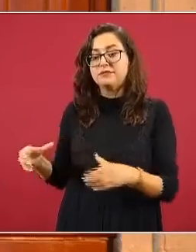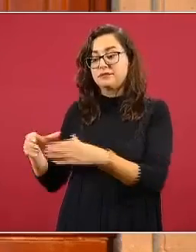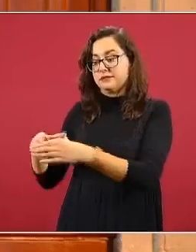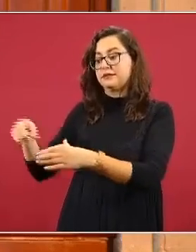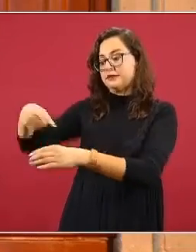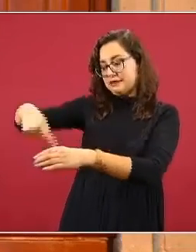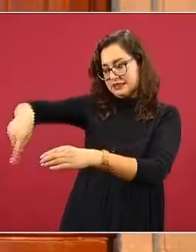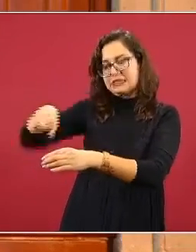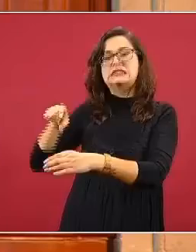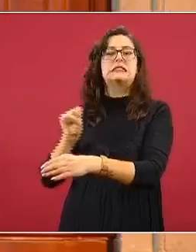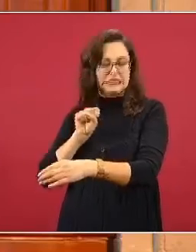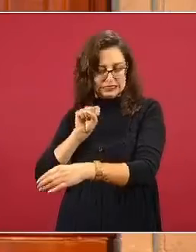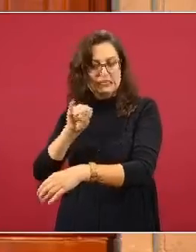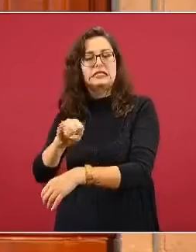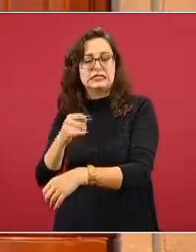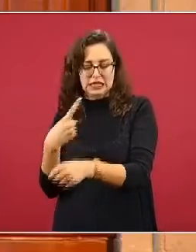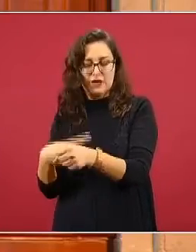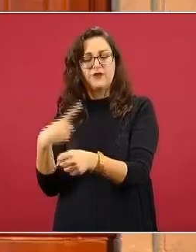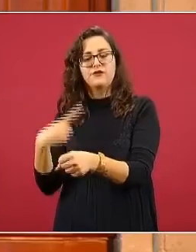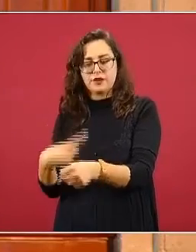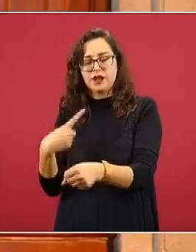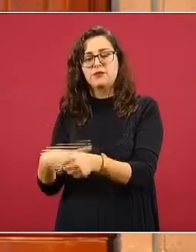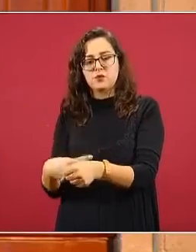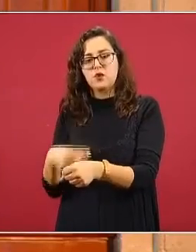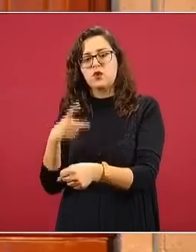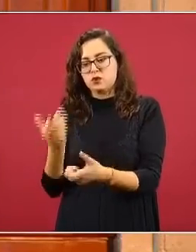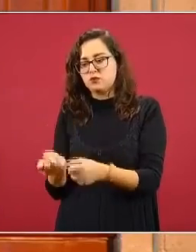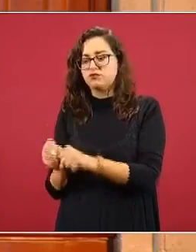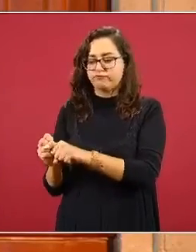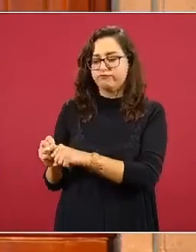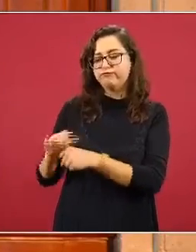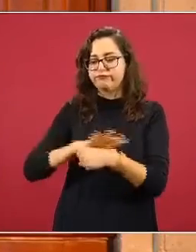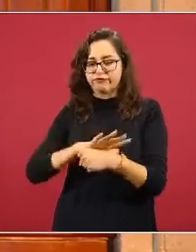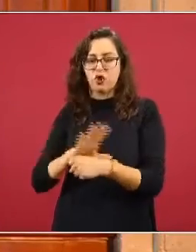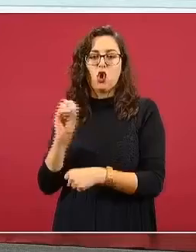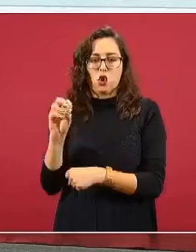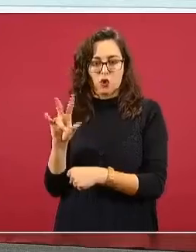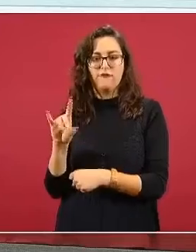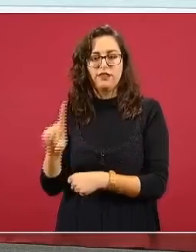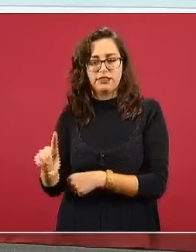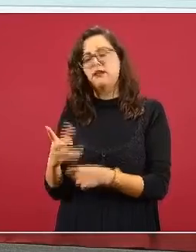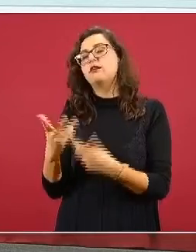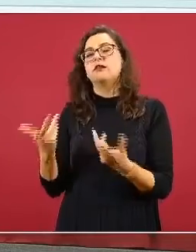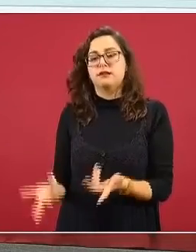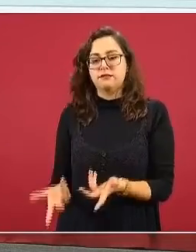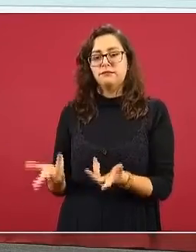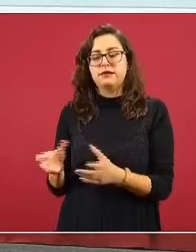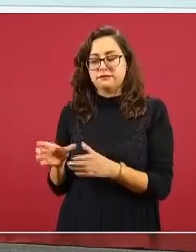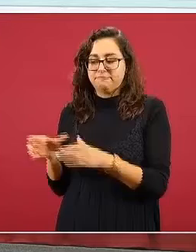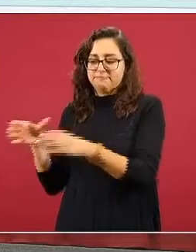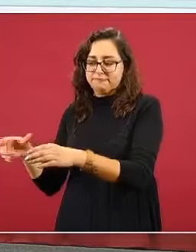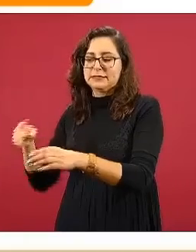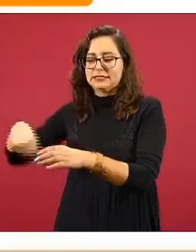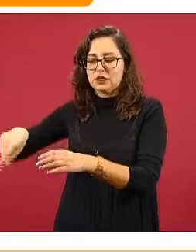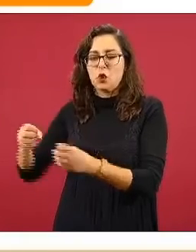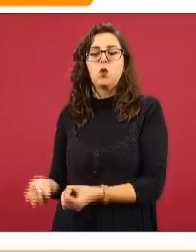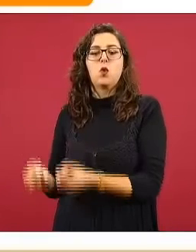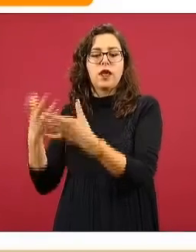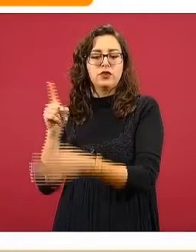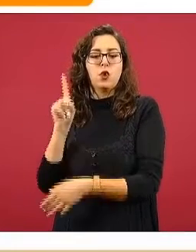ya fueron clasificadas como casos confirmados de COVID-19, y el acumulado nacional para el día de hoy